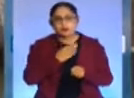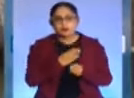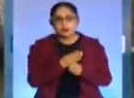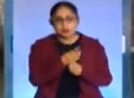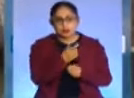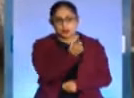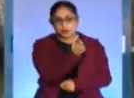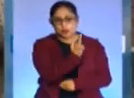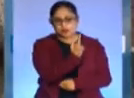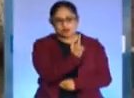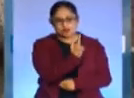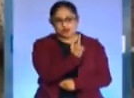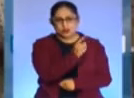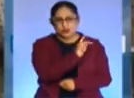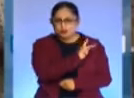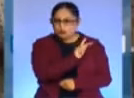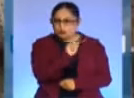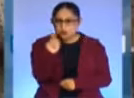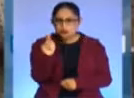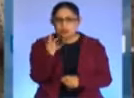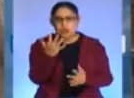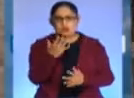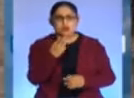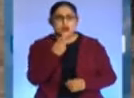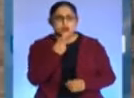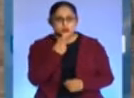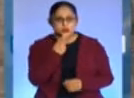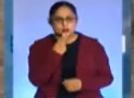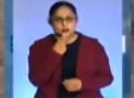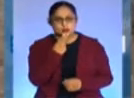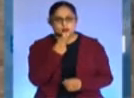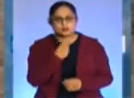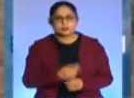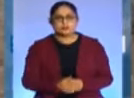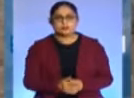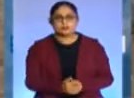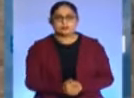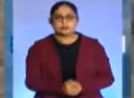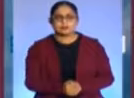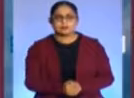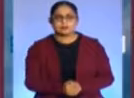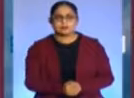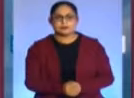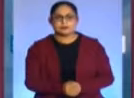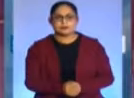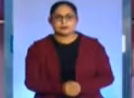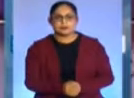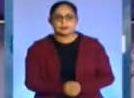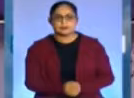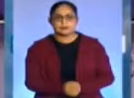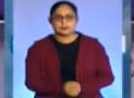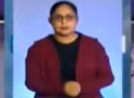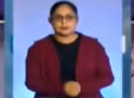autoridad, sino de todos los que hacen uso de él. Para SM Noticias, Leticia Ruano.